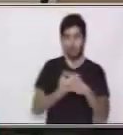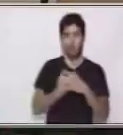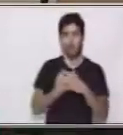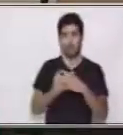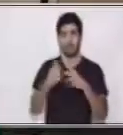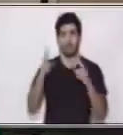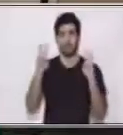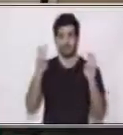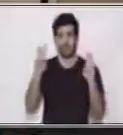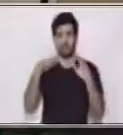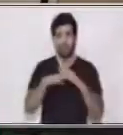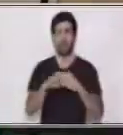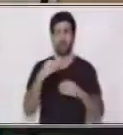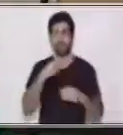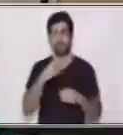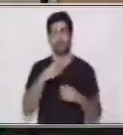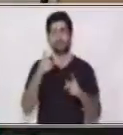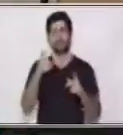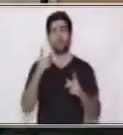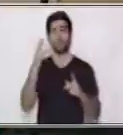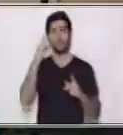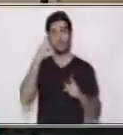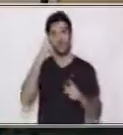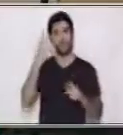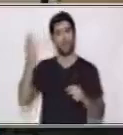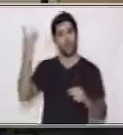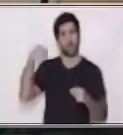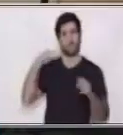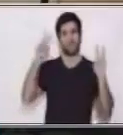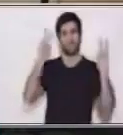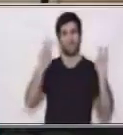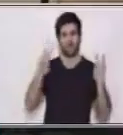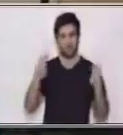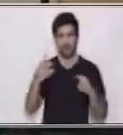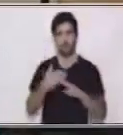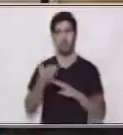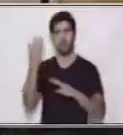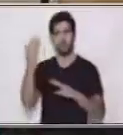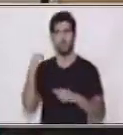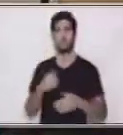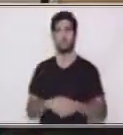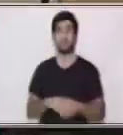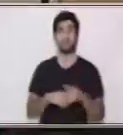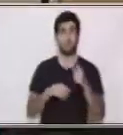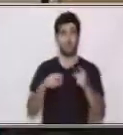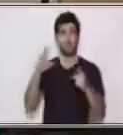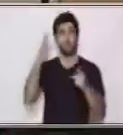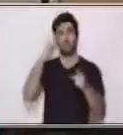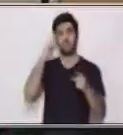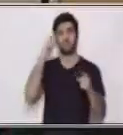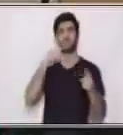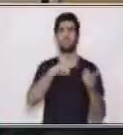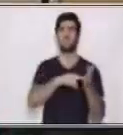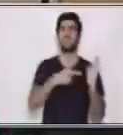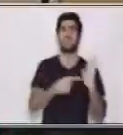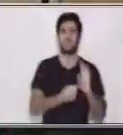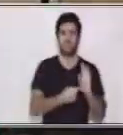también retroalimentar algunos conceptos, que juntos repasemos algunos contenidos. ¿Te recuerdas qué es el significado?